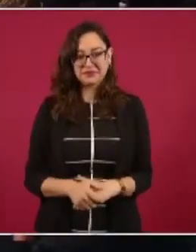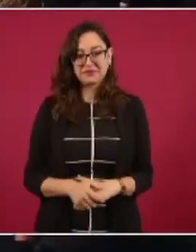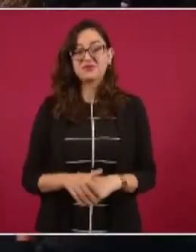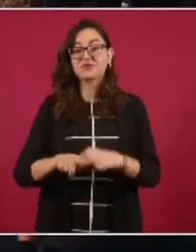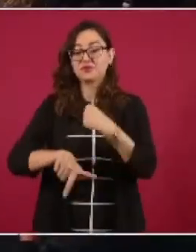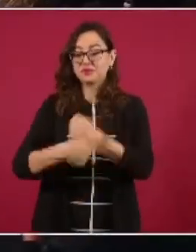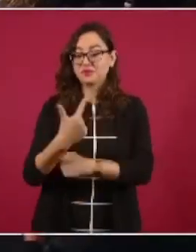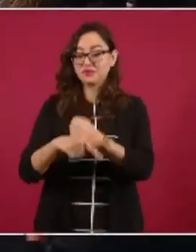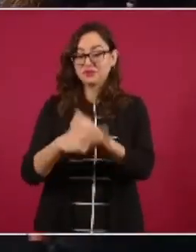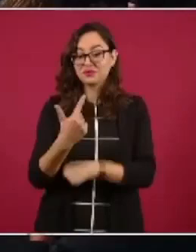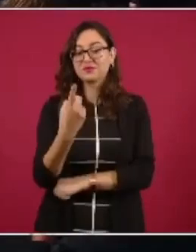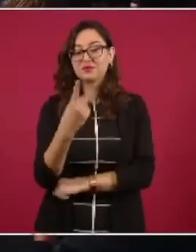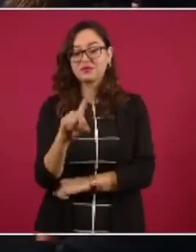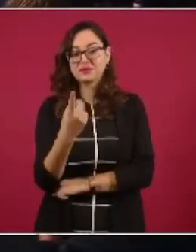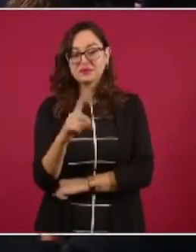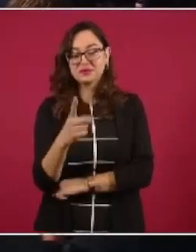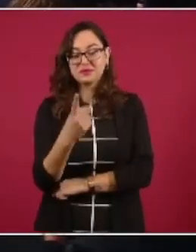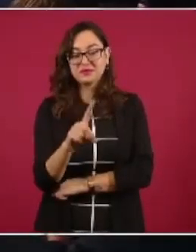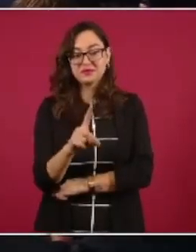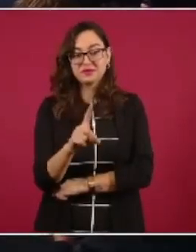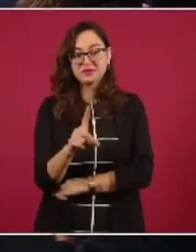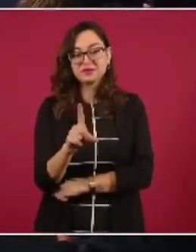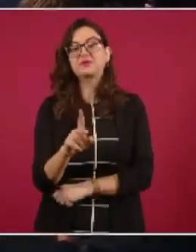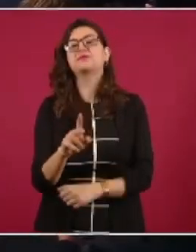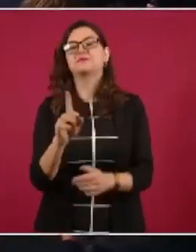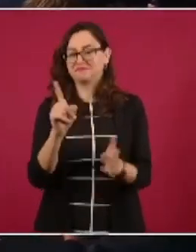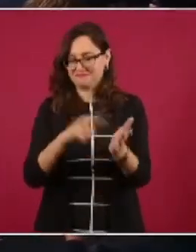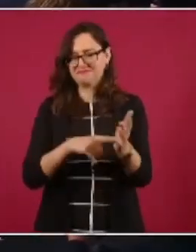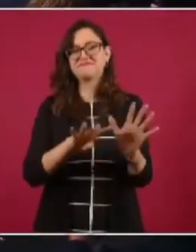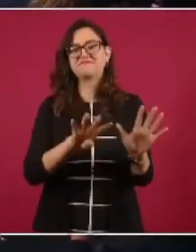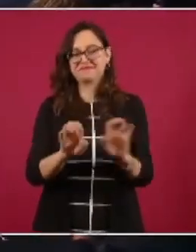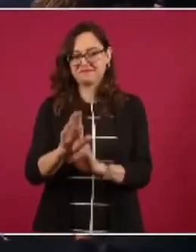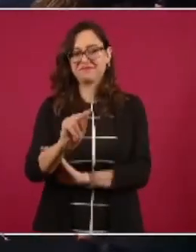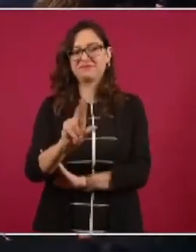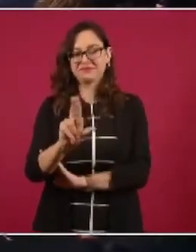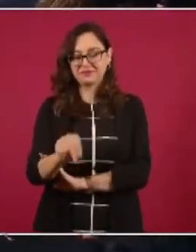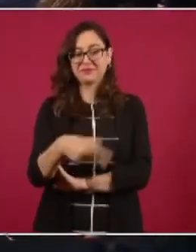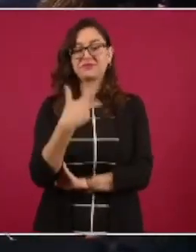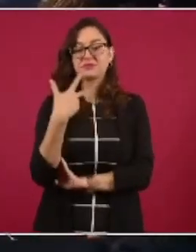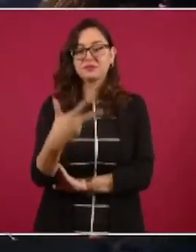12 de diciembre de, del 98,